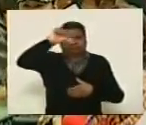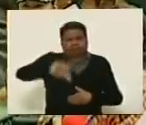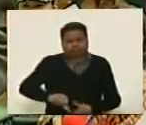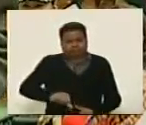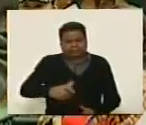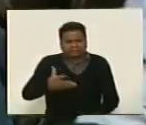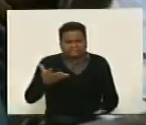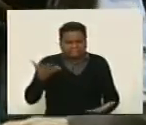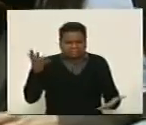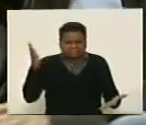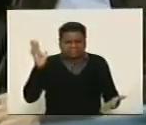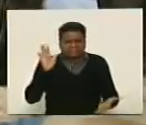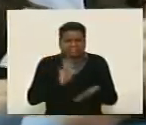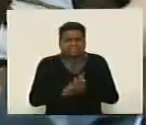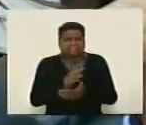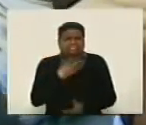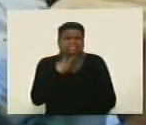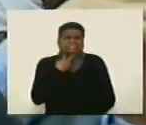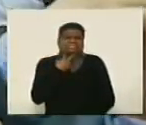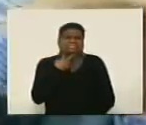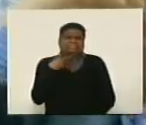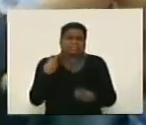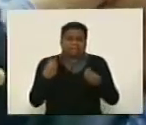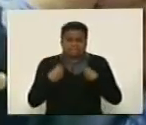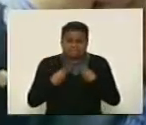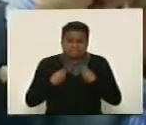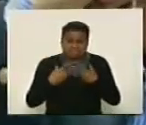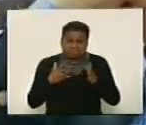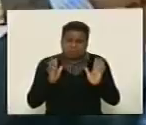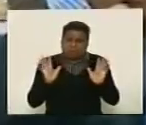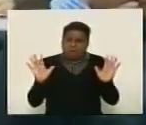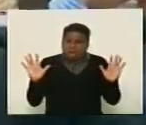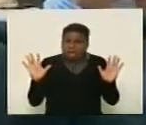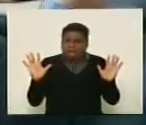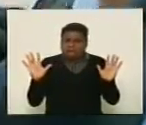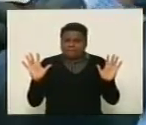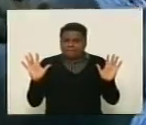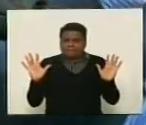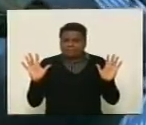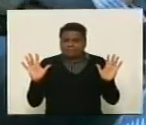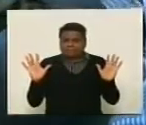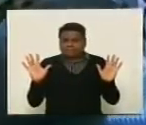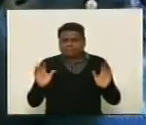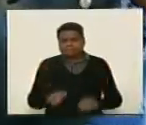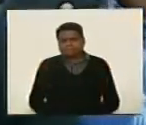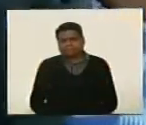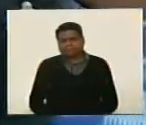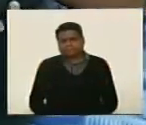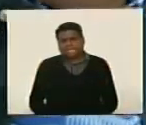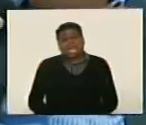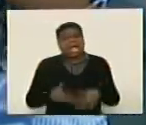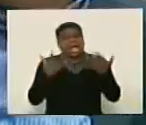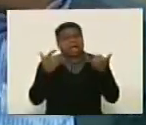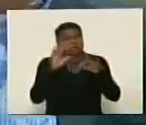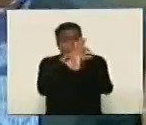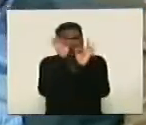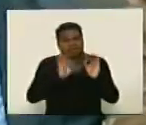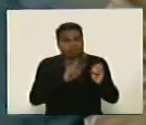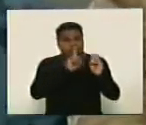bruta y prolongada de los precios del petróleo que hemos vivido. Y entonces, este mecanismo, junto